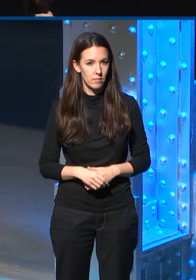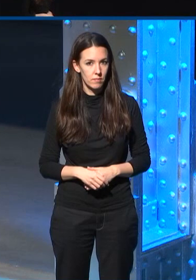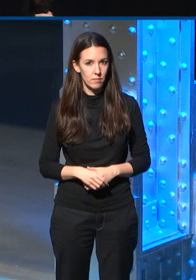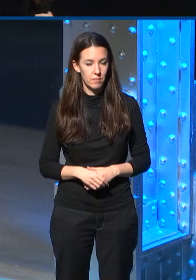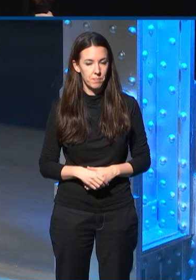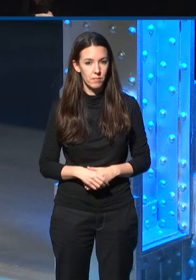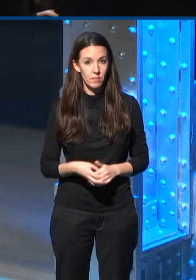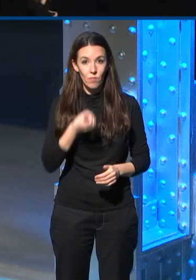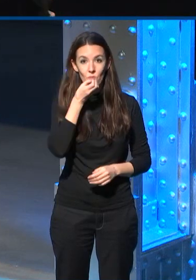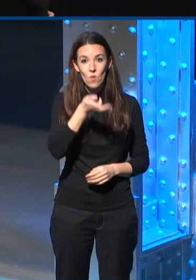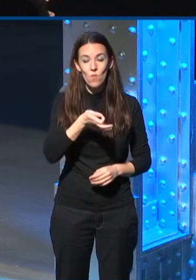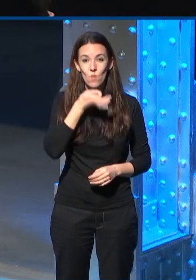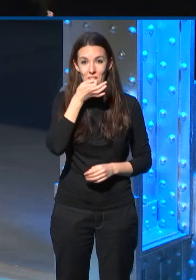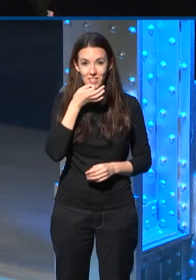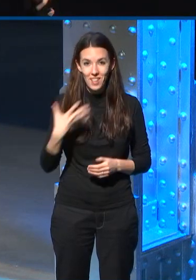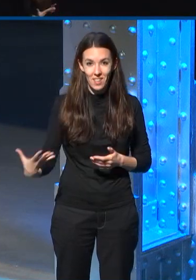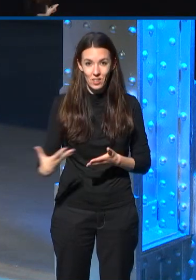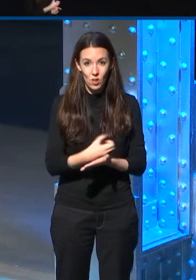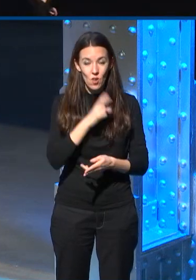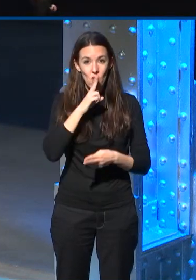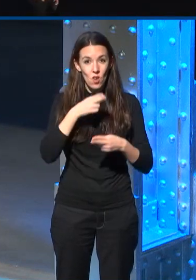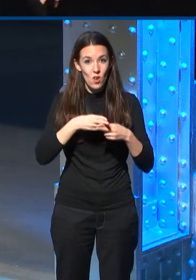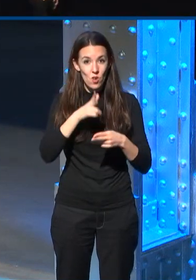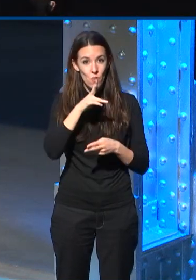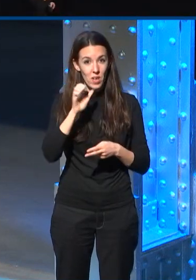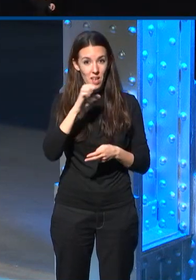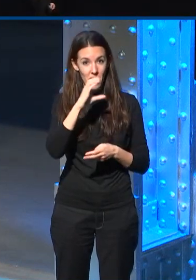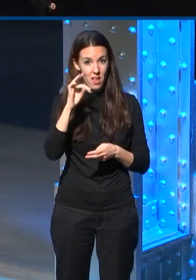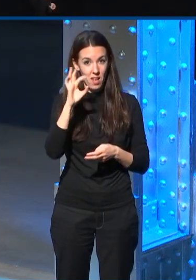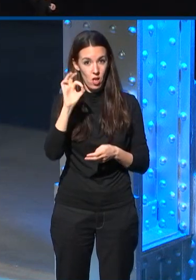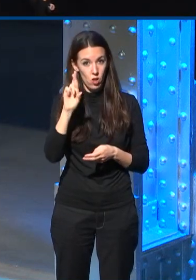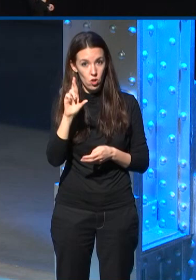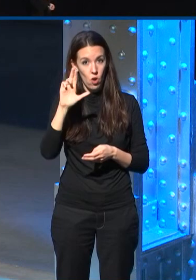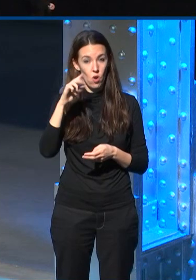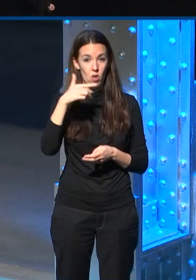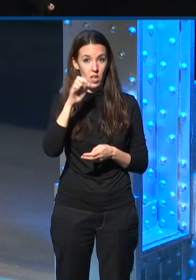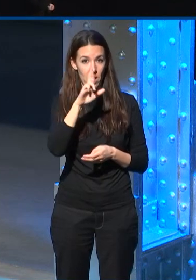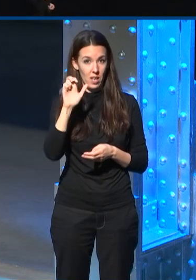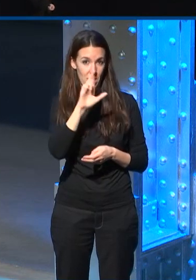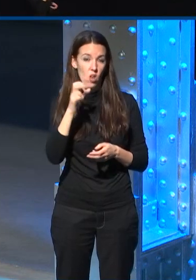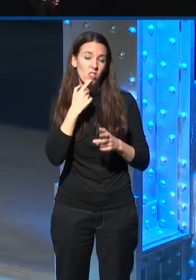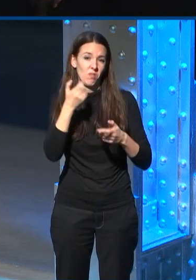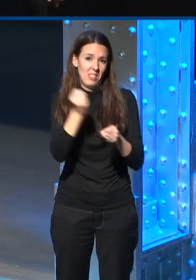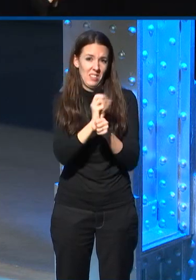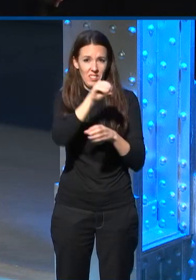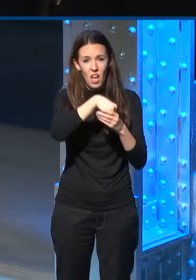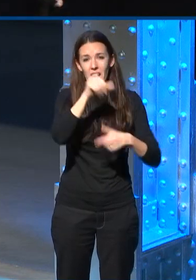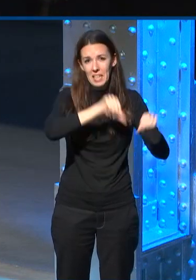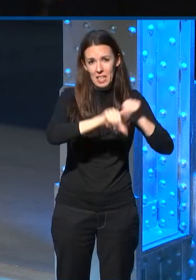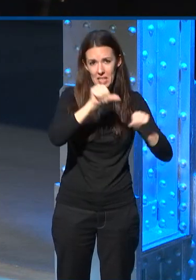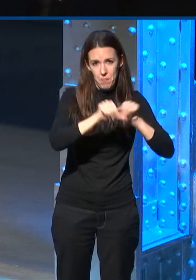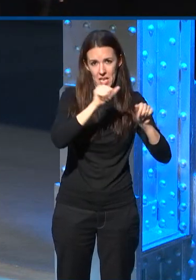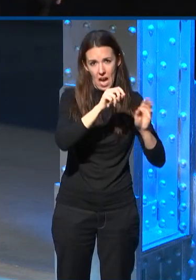Sí, buenas tardes a todos. Mi nombre es Héctor Guerrero, trabajo en el Instituto Nacional de Técnica Aeroespacial y